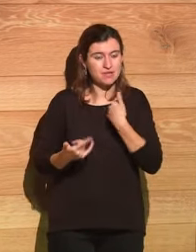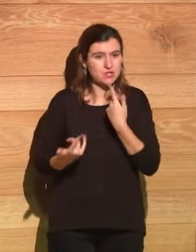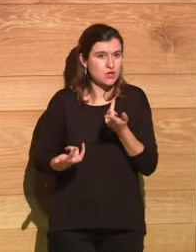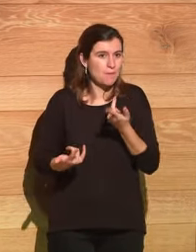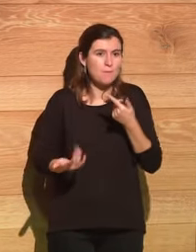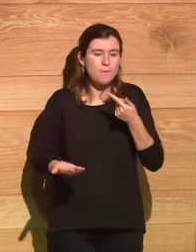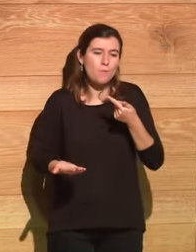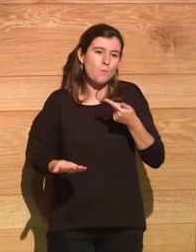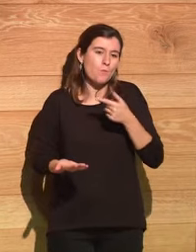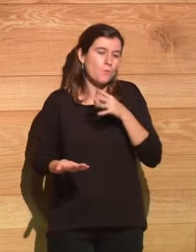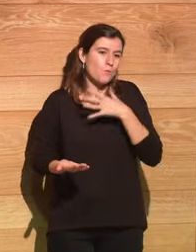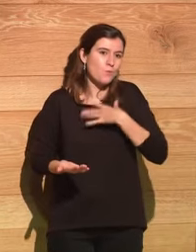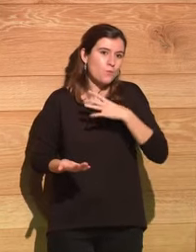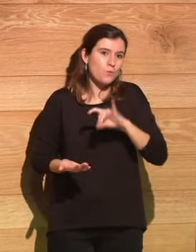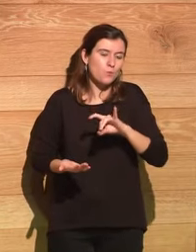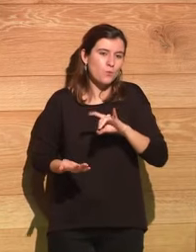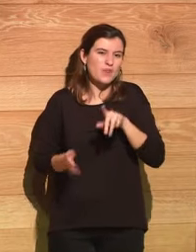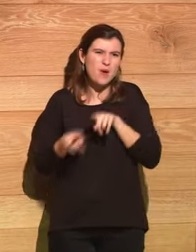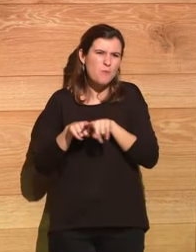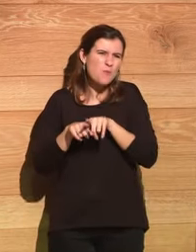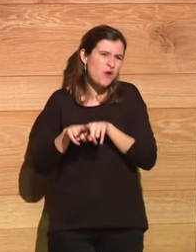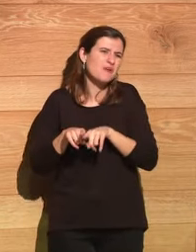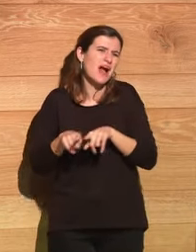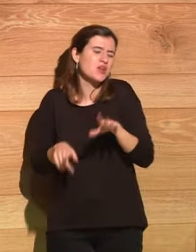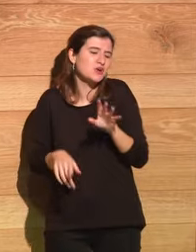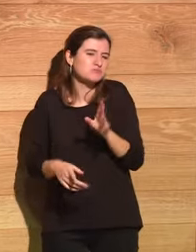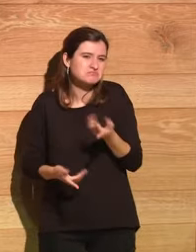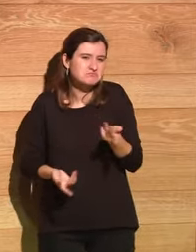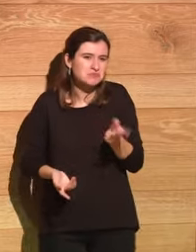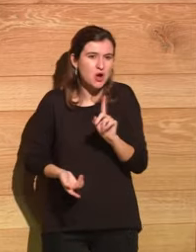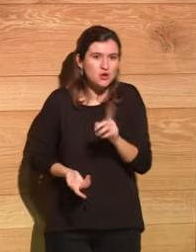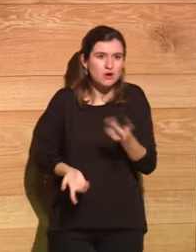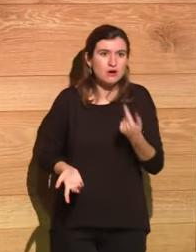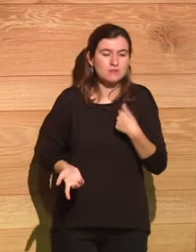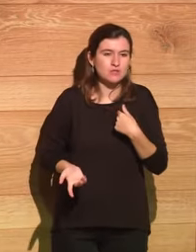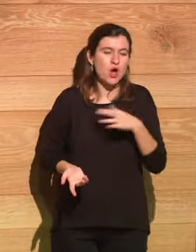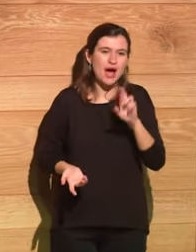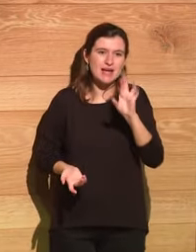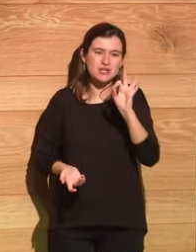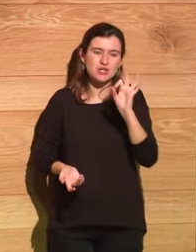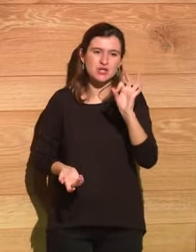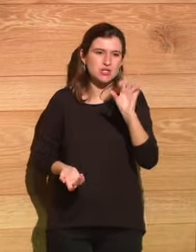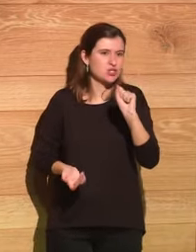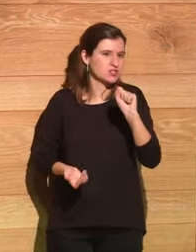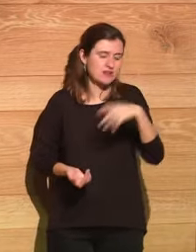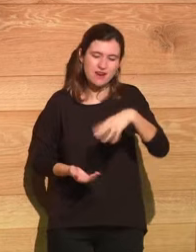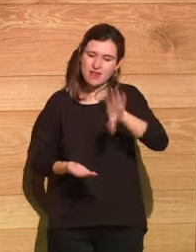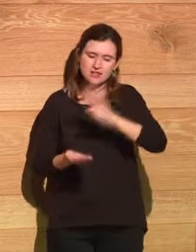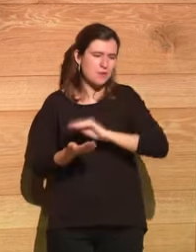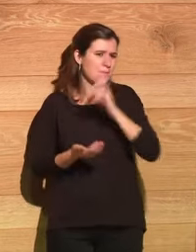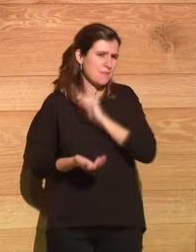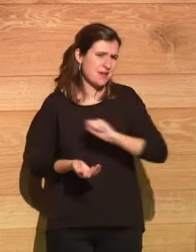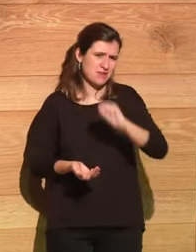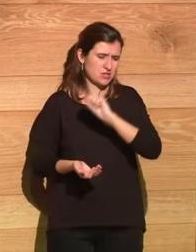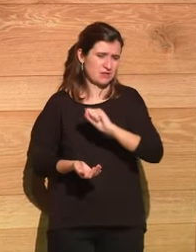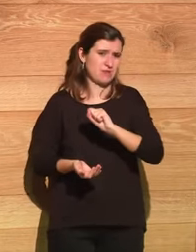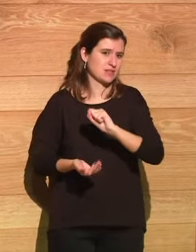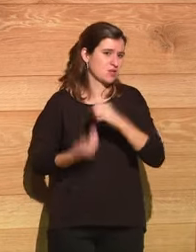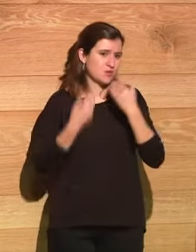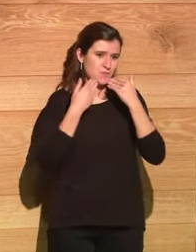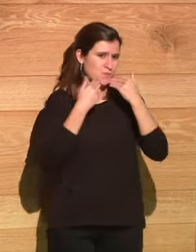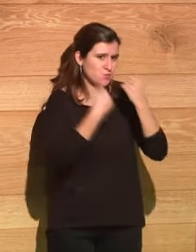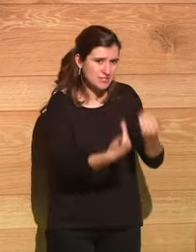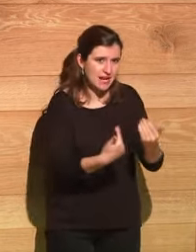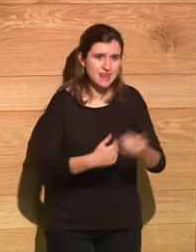Provocador o no, has dado en el clavo, has entendido a Rosa de una manera que es absolutamente maravillosa, y por eso yo te estoy